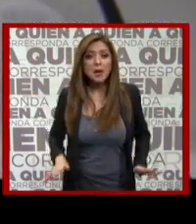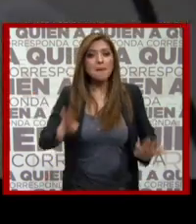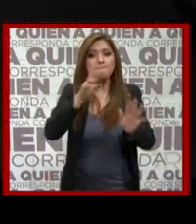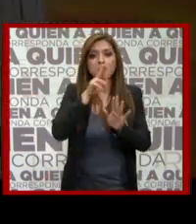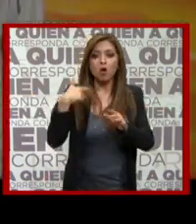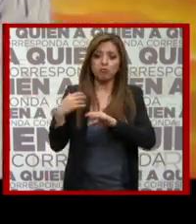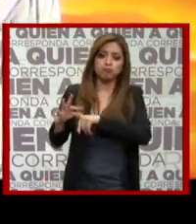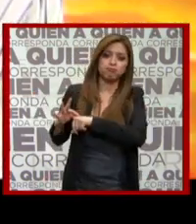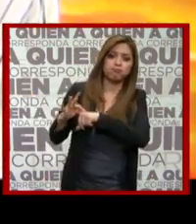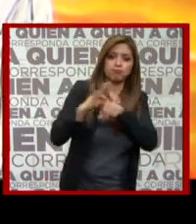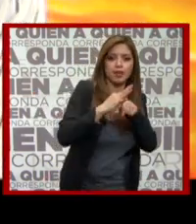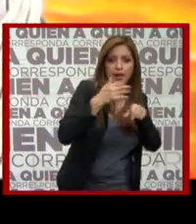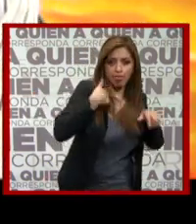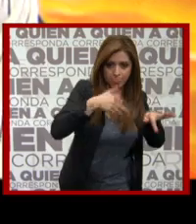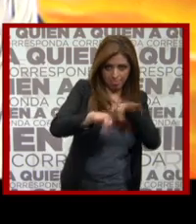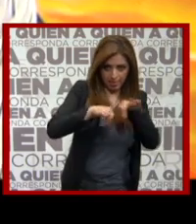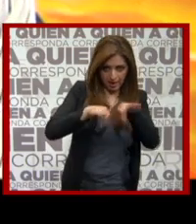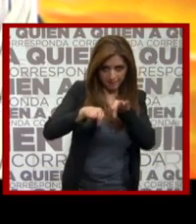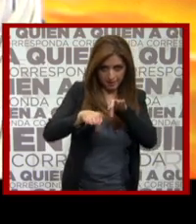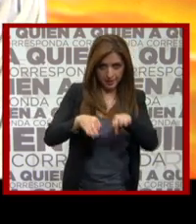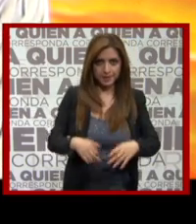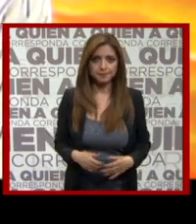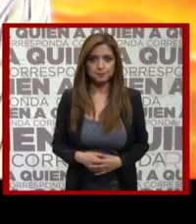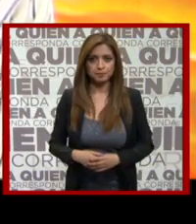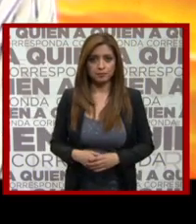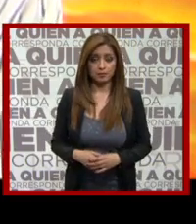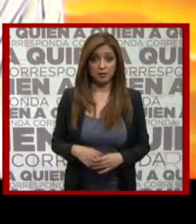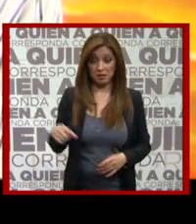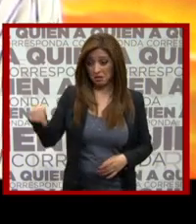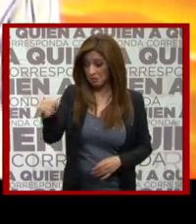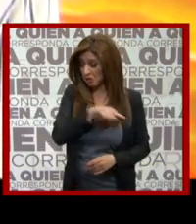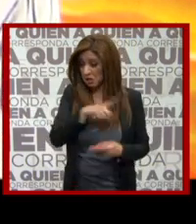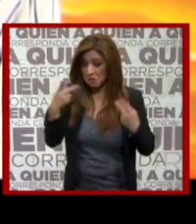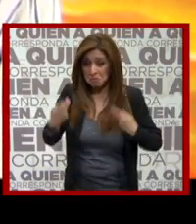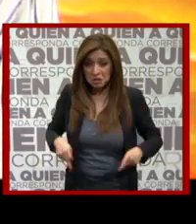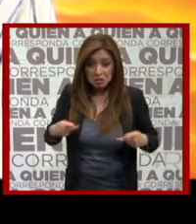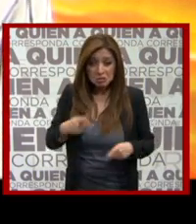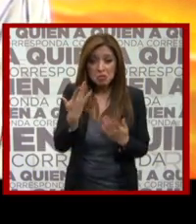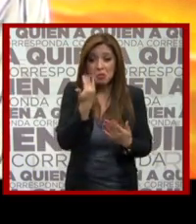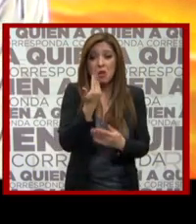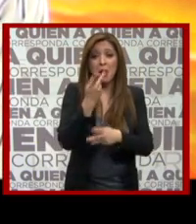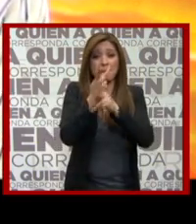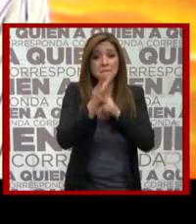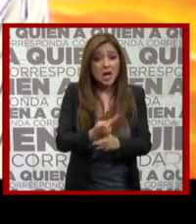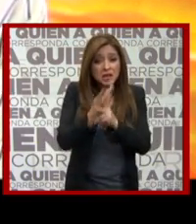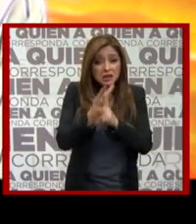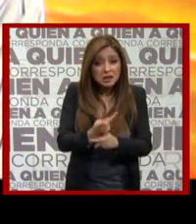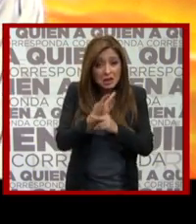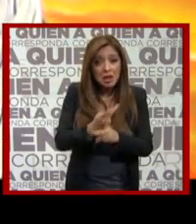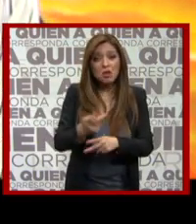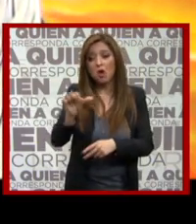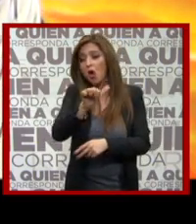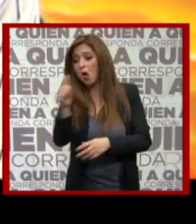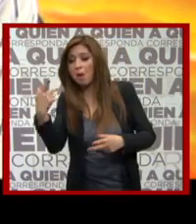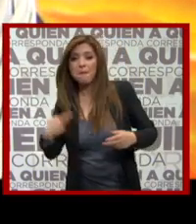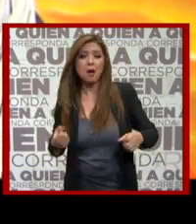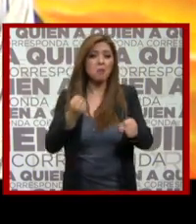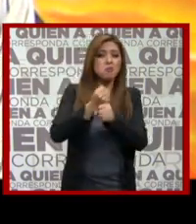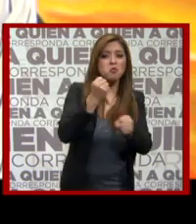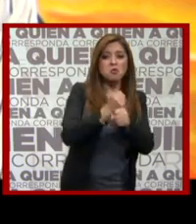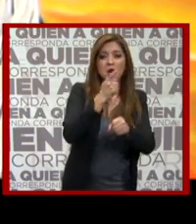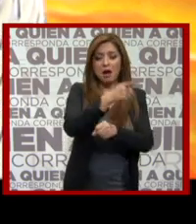ellos. Todo fue el cambio, todo para bien, va, porque antes no tenía ni paciencia ni nada y Me gusta nomás andar golpeando gente acá en las